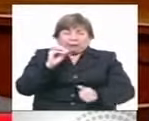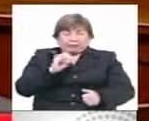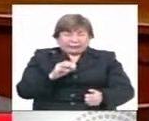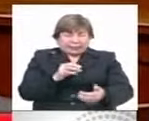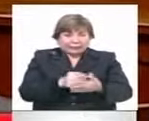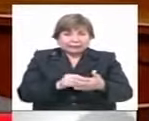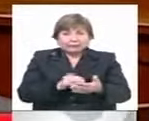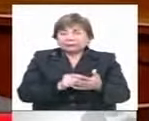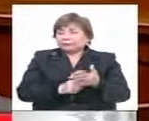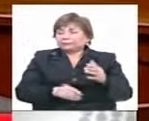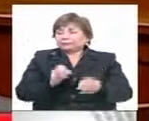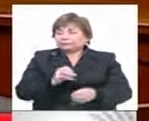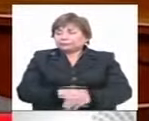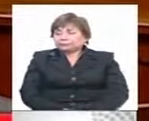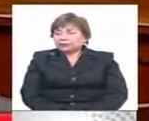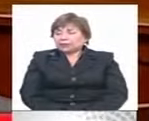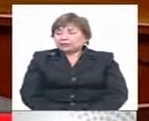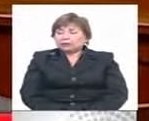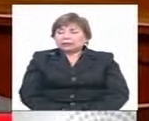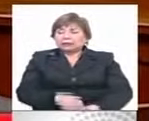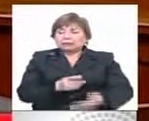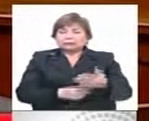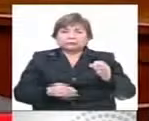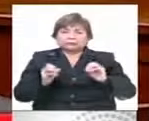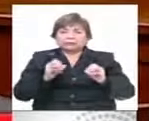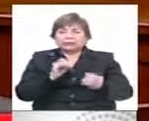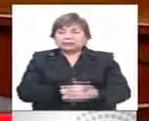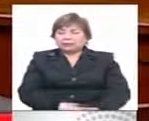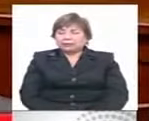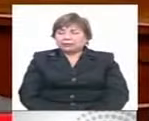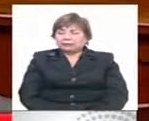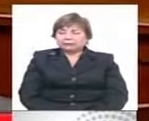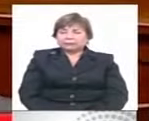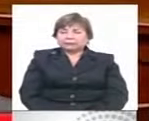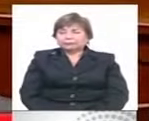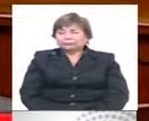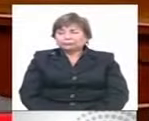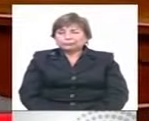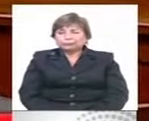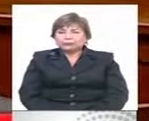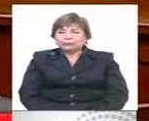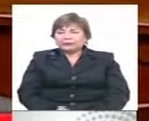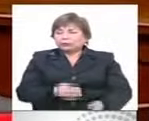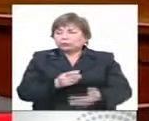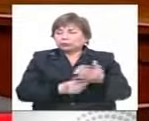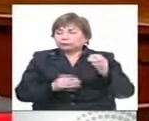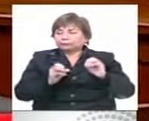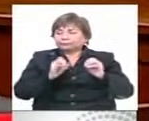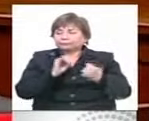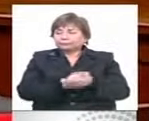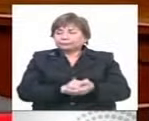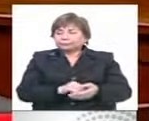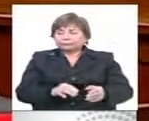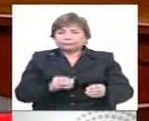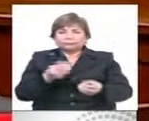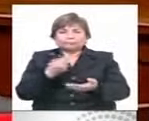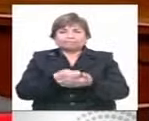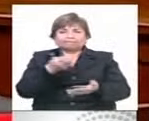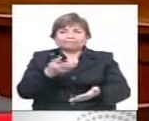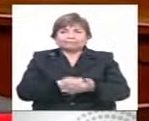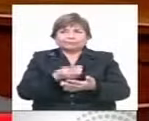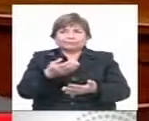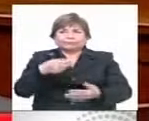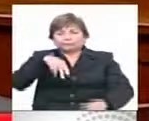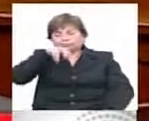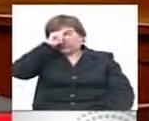el total de unidades de negocios informales. Por su parte, desde el Programa Nacional Compras a Mi Perú,